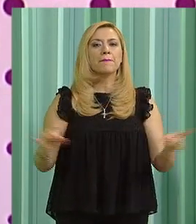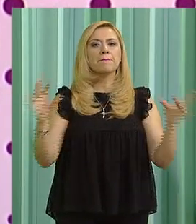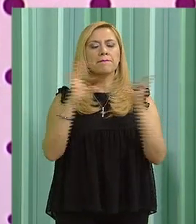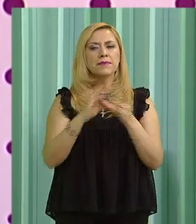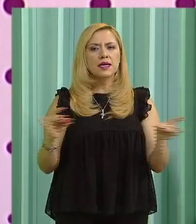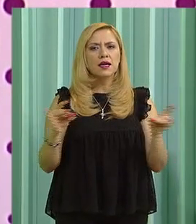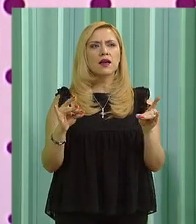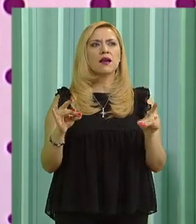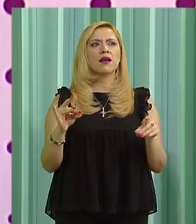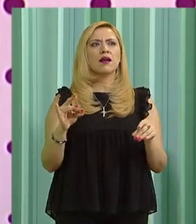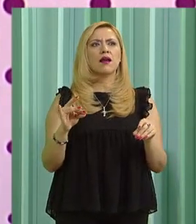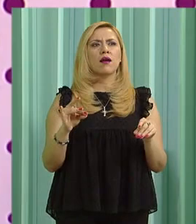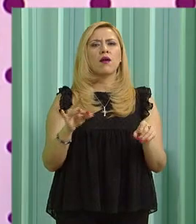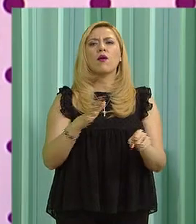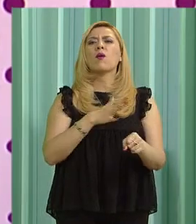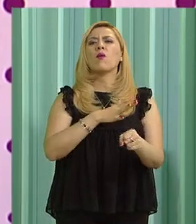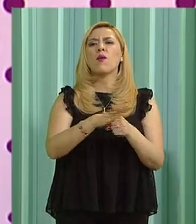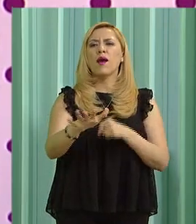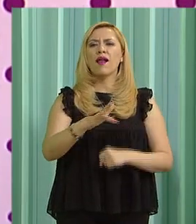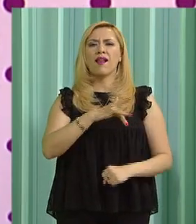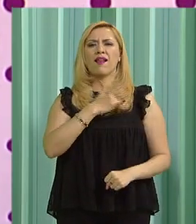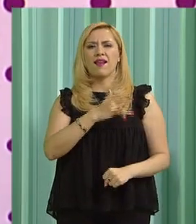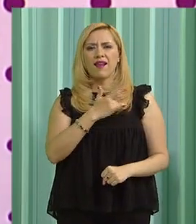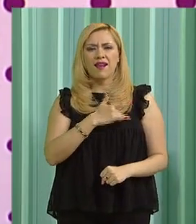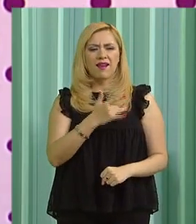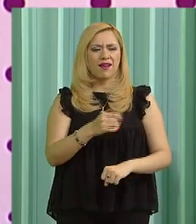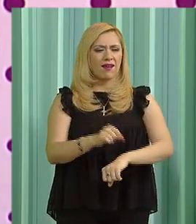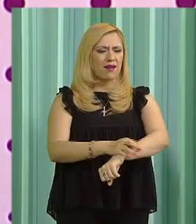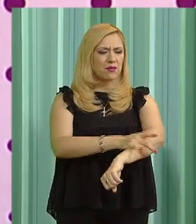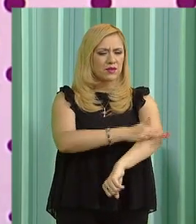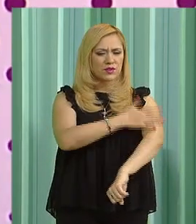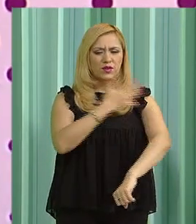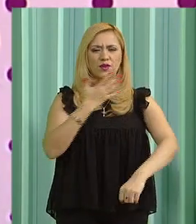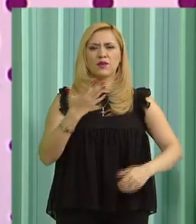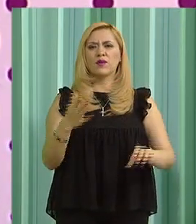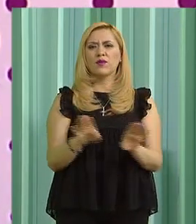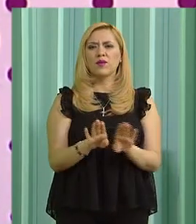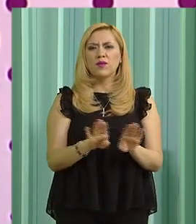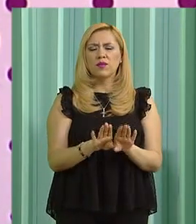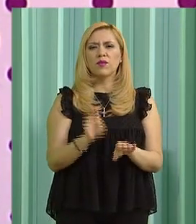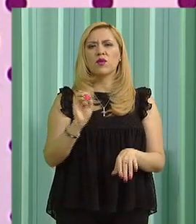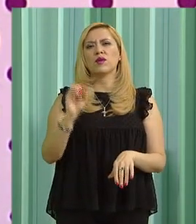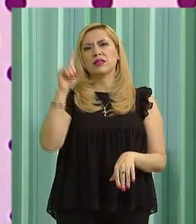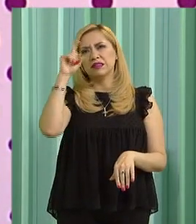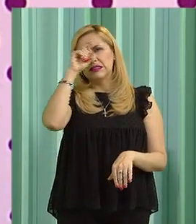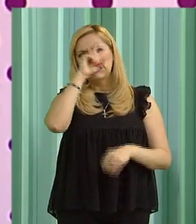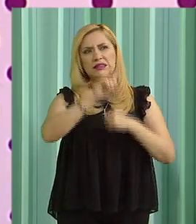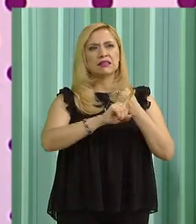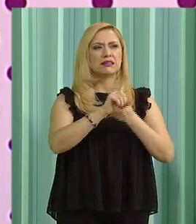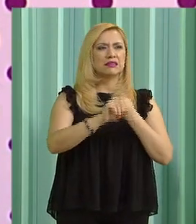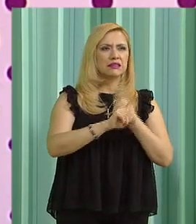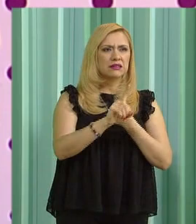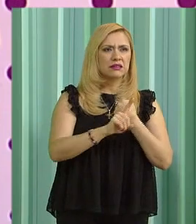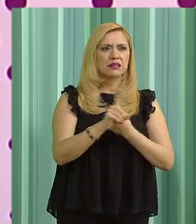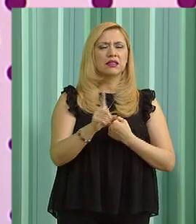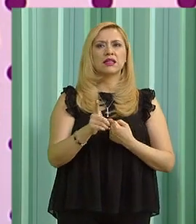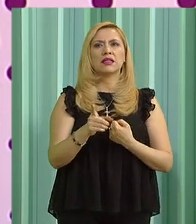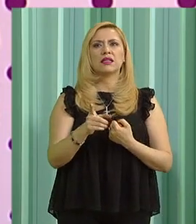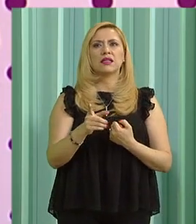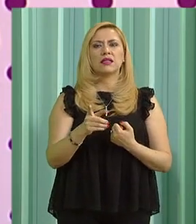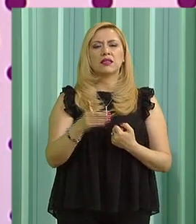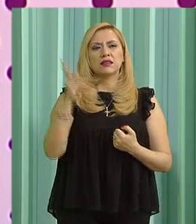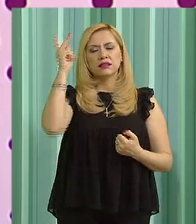poco de cuál es el sentir, cuáles son las emociones que afloran o las dificultades emocionales y el